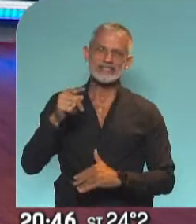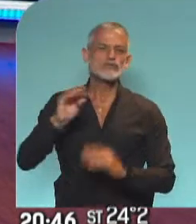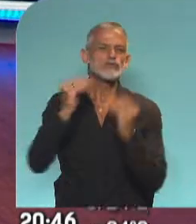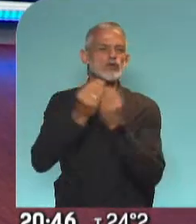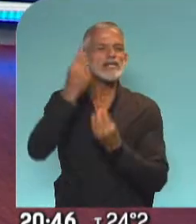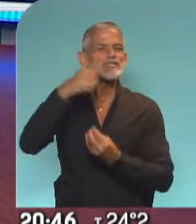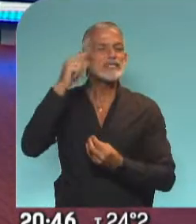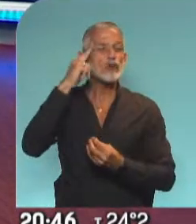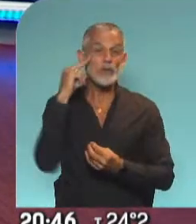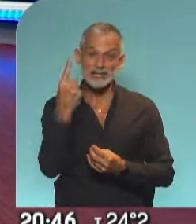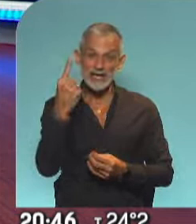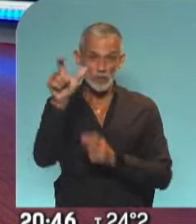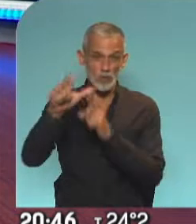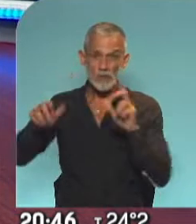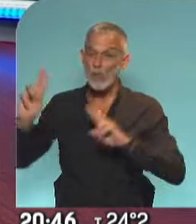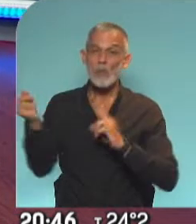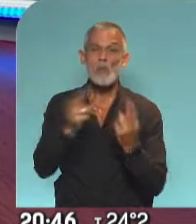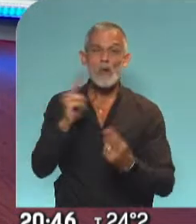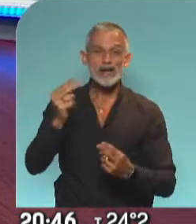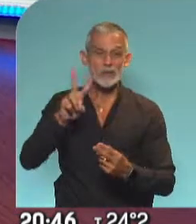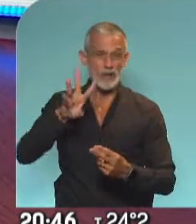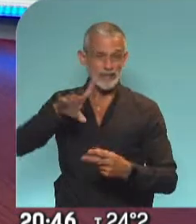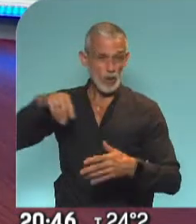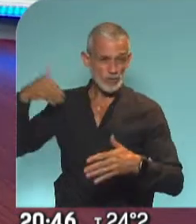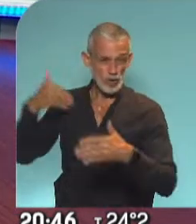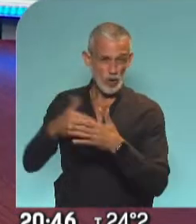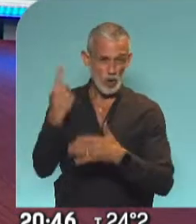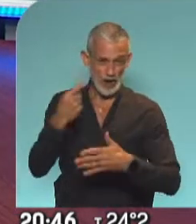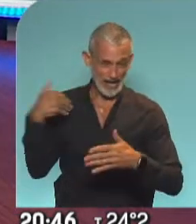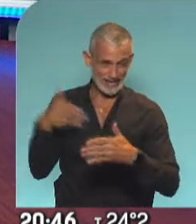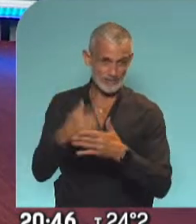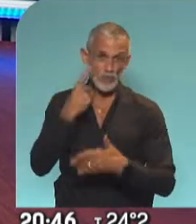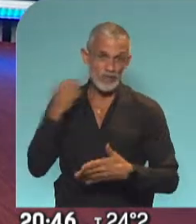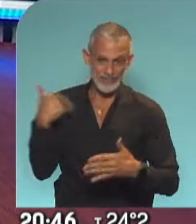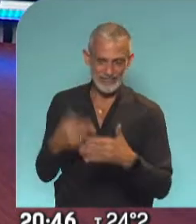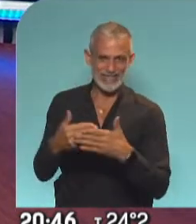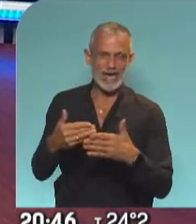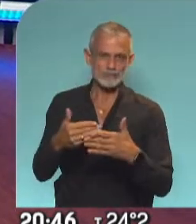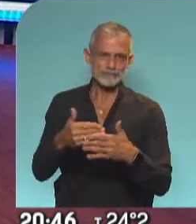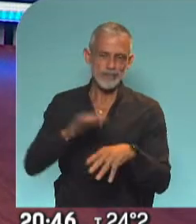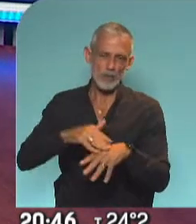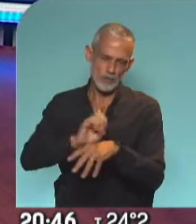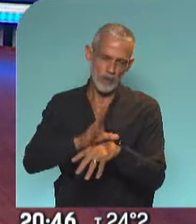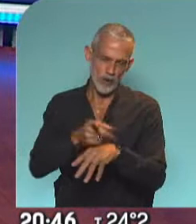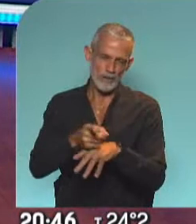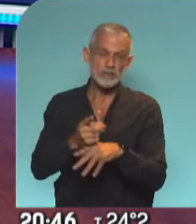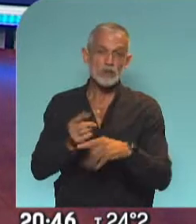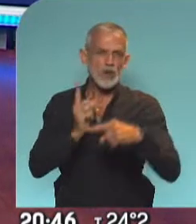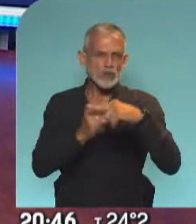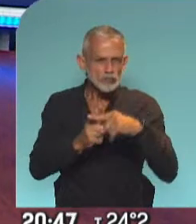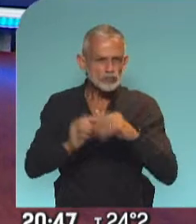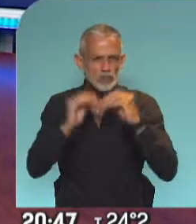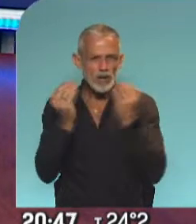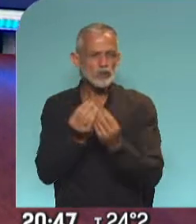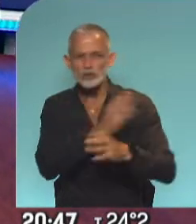de 191 muertes en las últimas 24 horas en nuestro país por COVID-19. Si lo sumamos a la lista general,